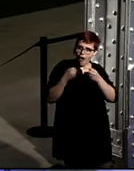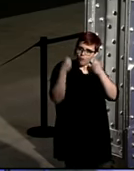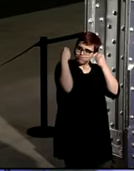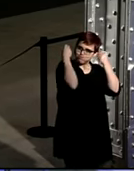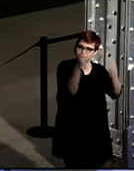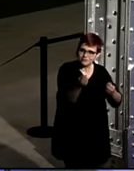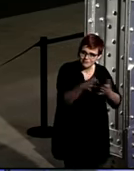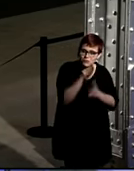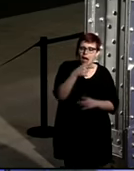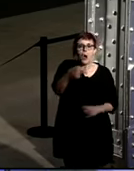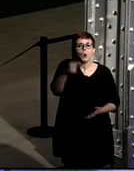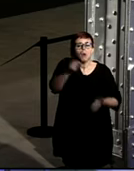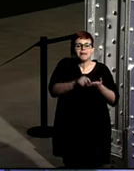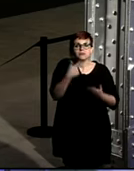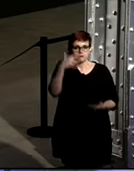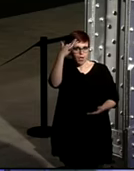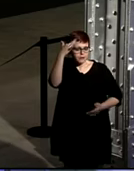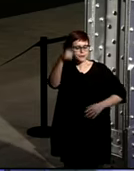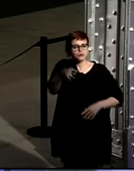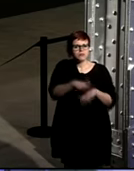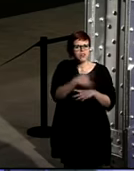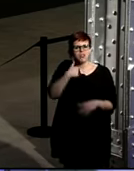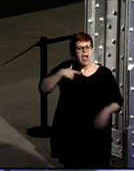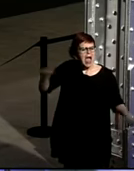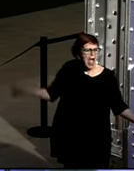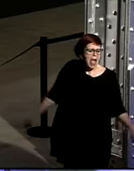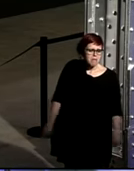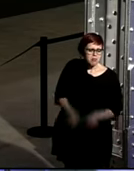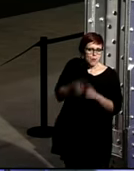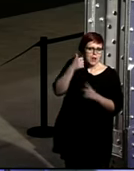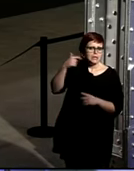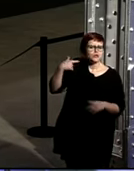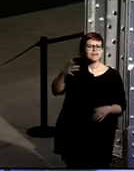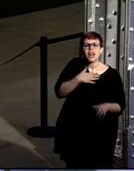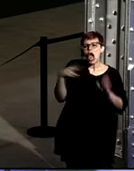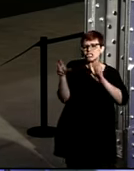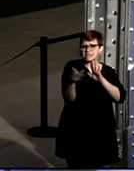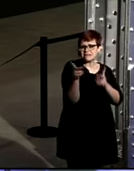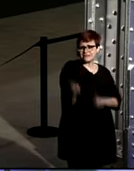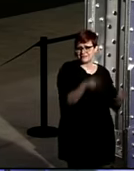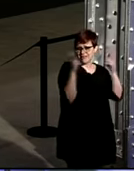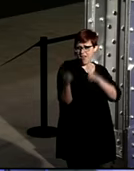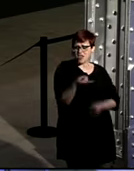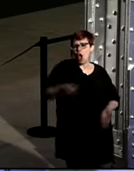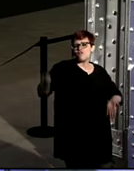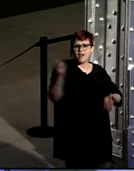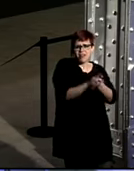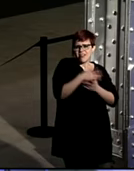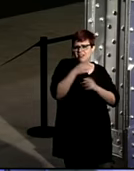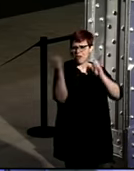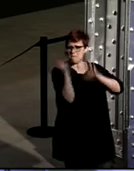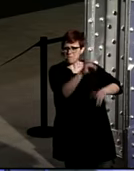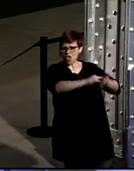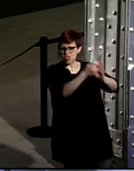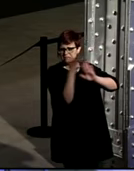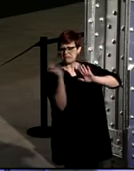En algún momento dijiste, mira, yo mando todo al carajo y me vuelvo a mis series de televisión, que ahí... Gano dinero,